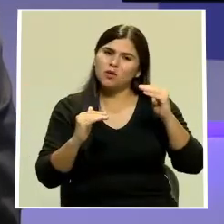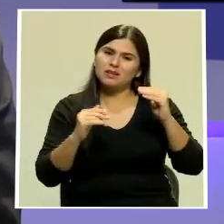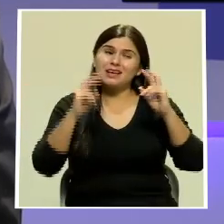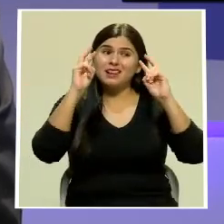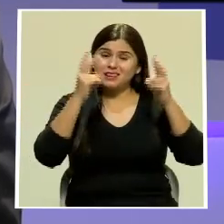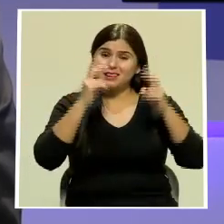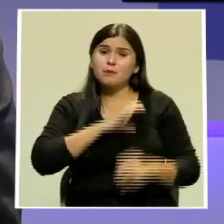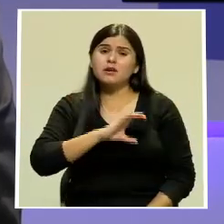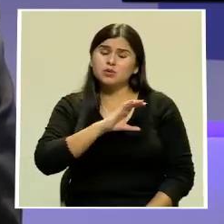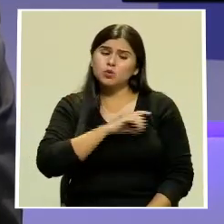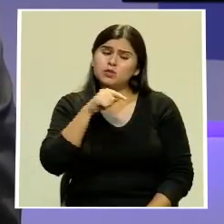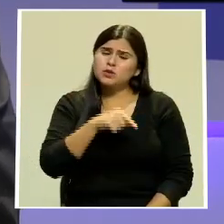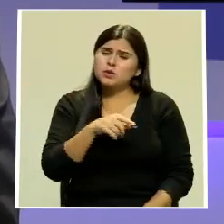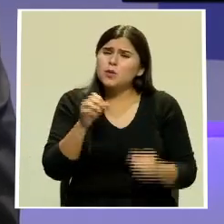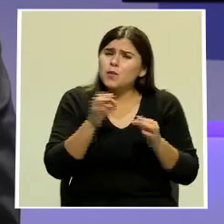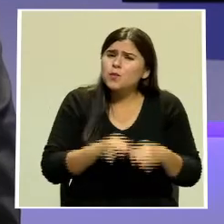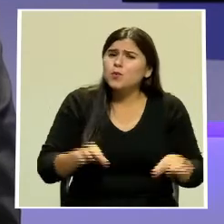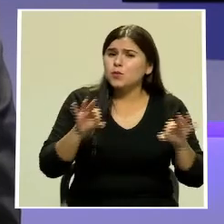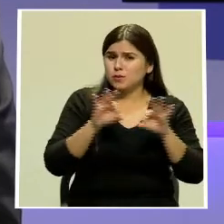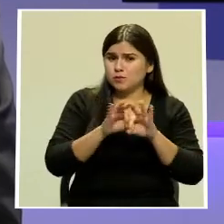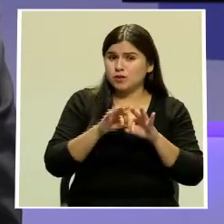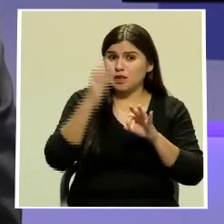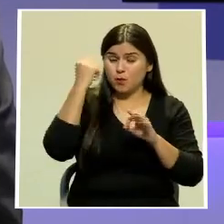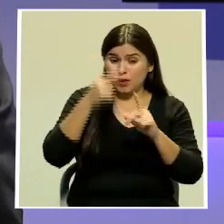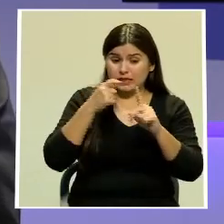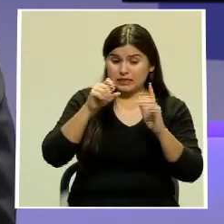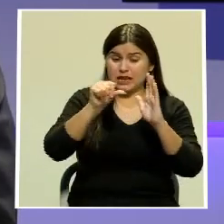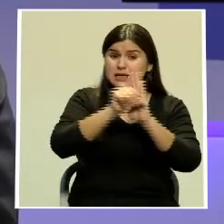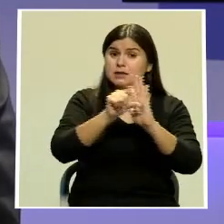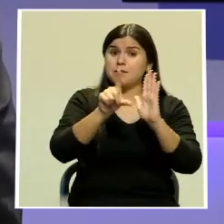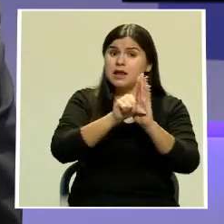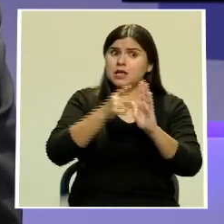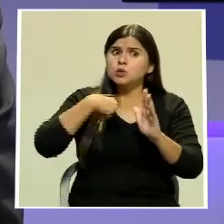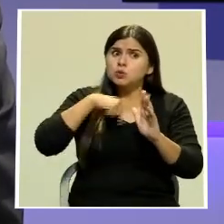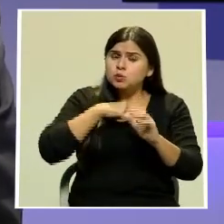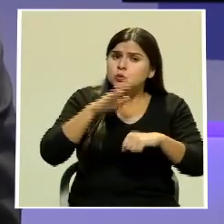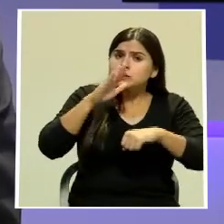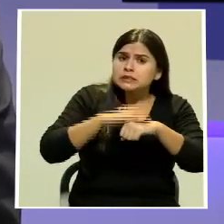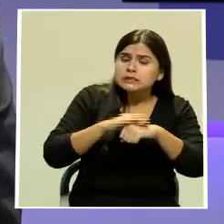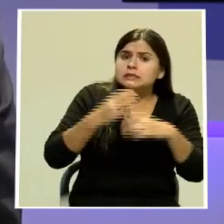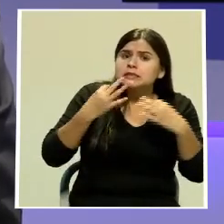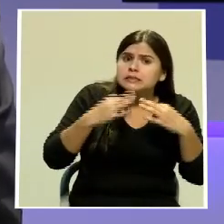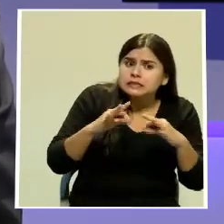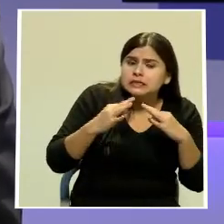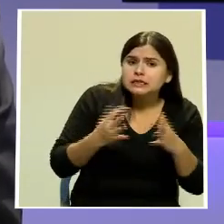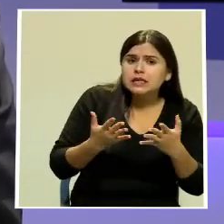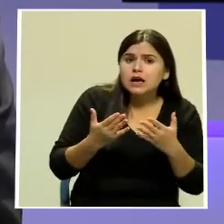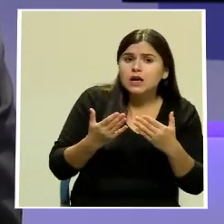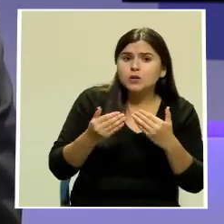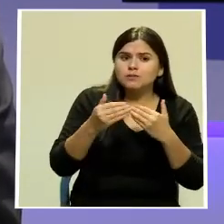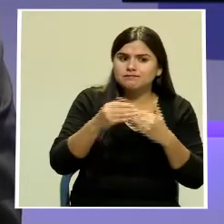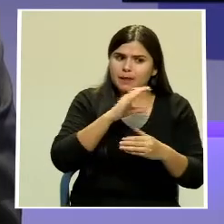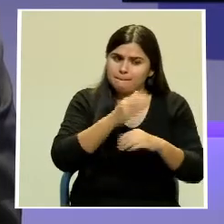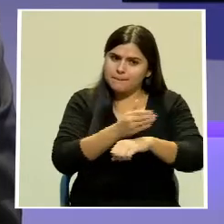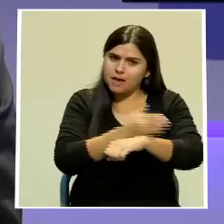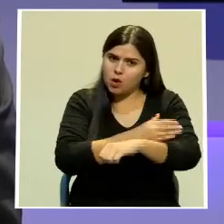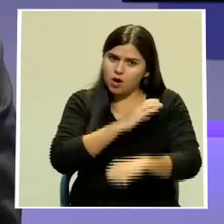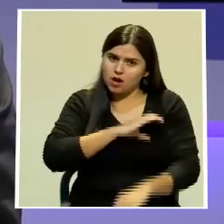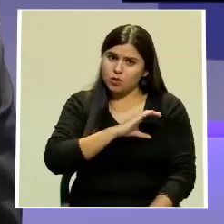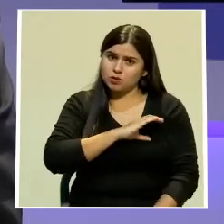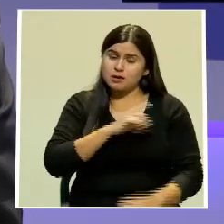necesario. Pues desde la Asamblea Legislativa hemos hecho lo propio para acercar muchas de esas condiciones, pero necesariamente